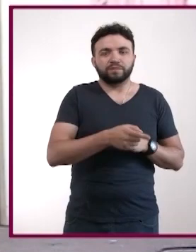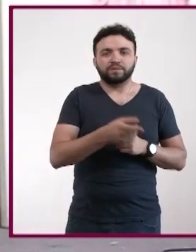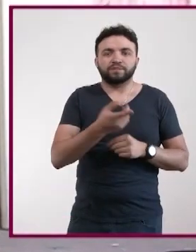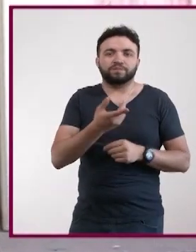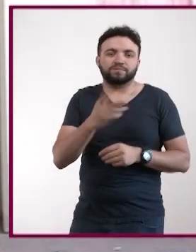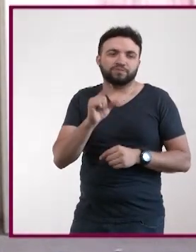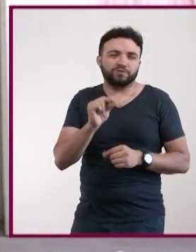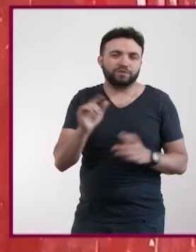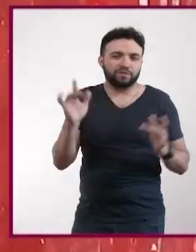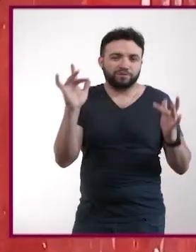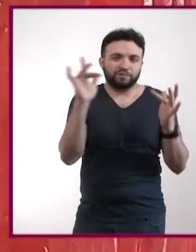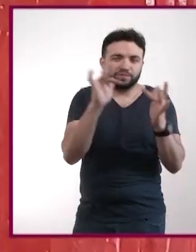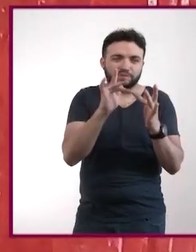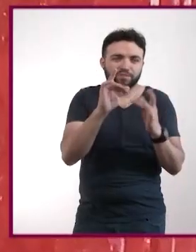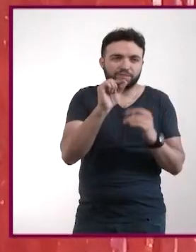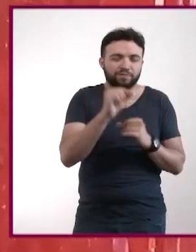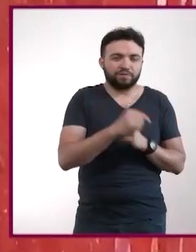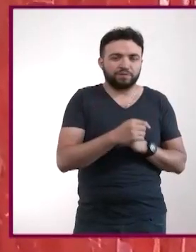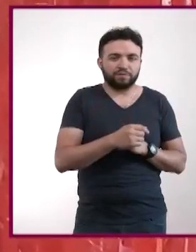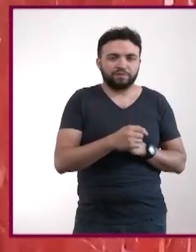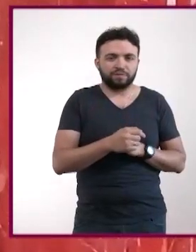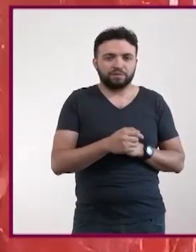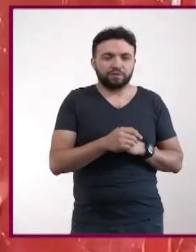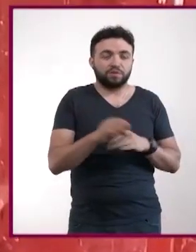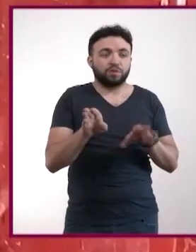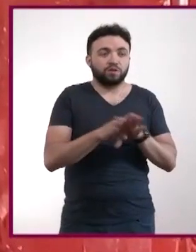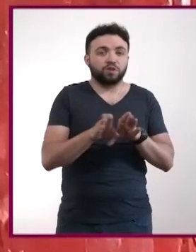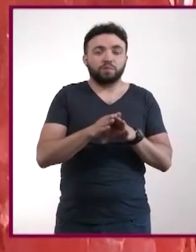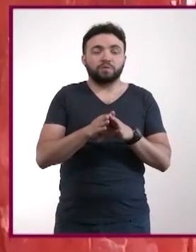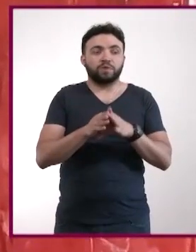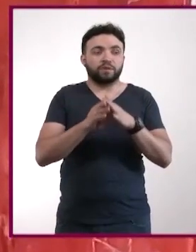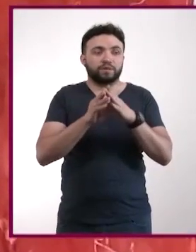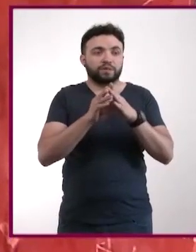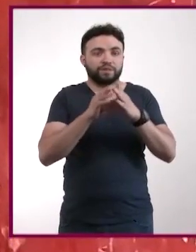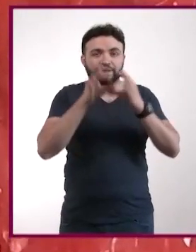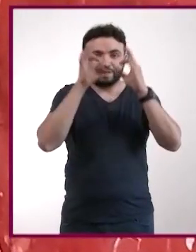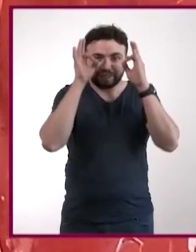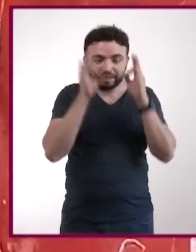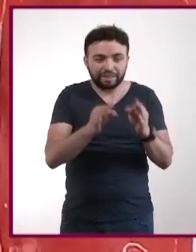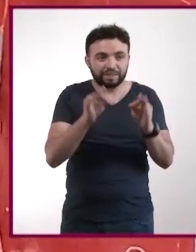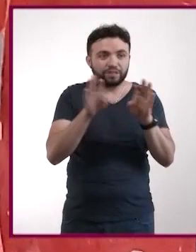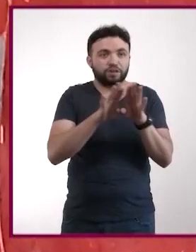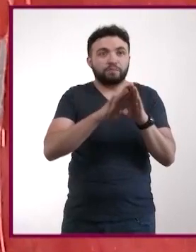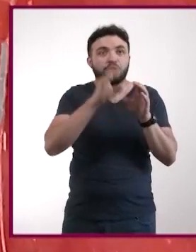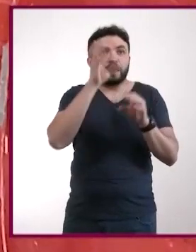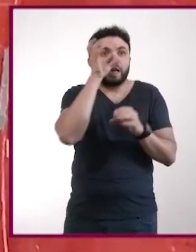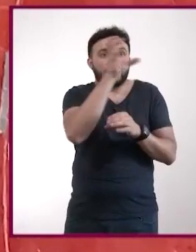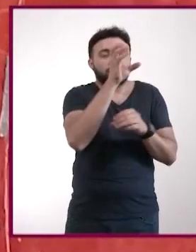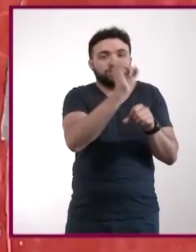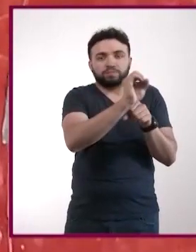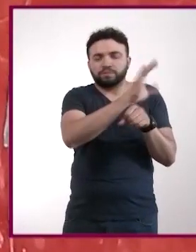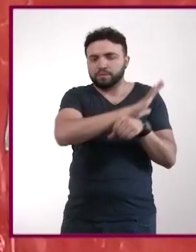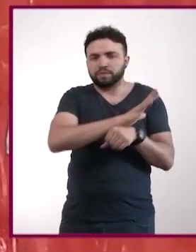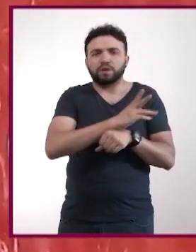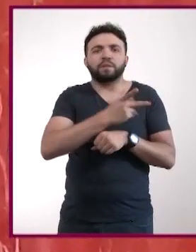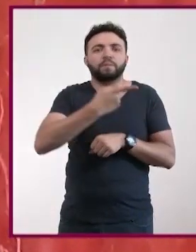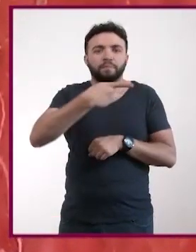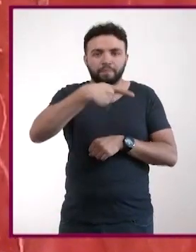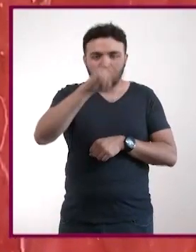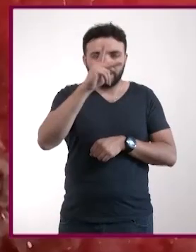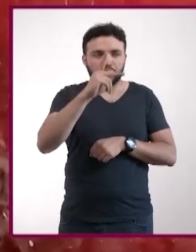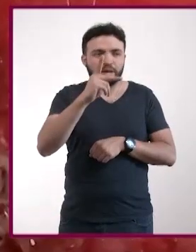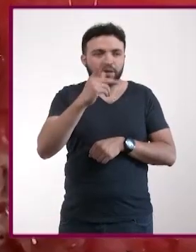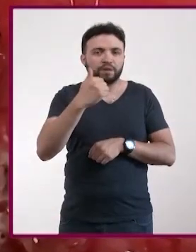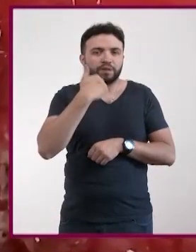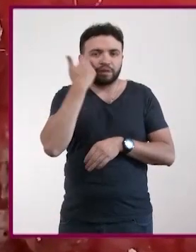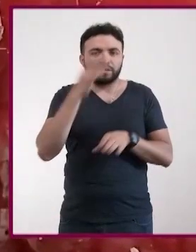con esa cuestión. Aunque no está definido así como es por la pandemia, pero sí tiene pues,